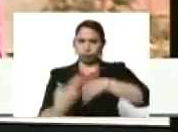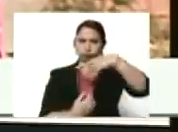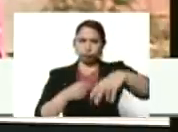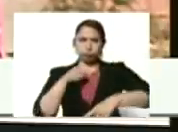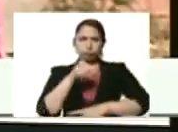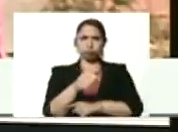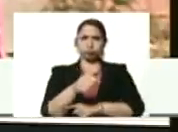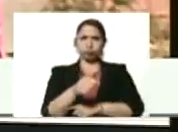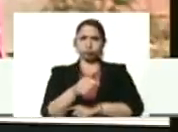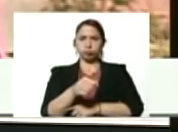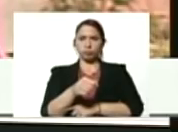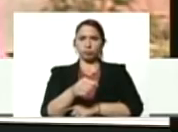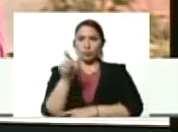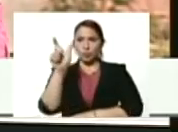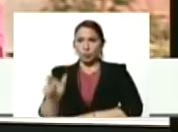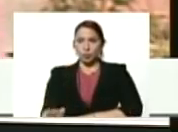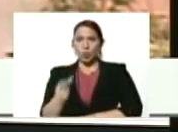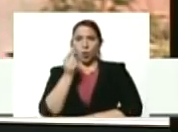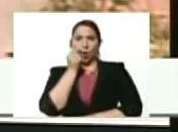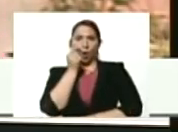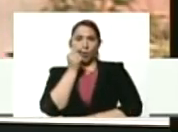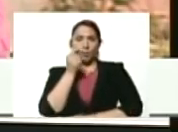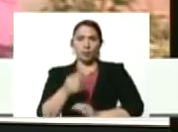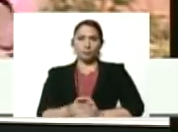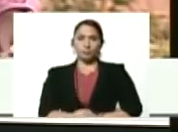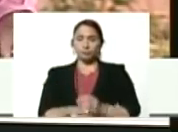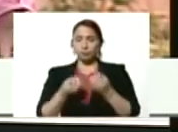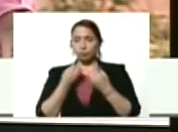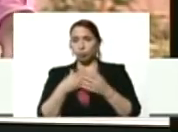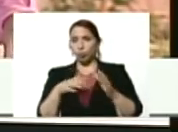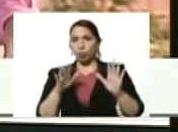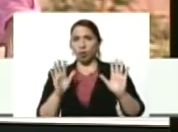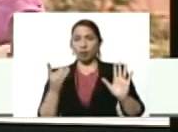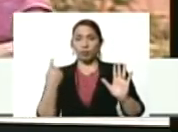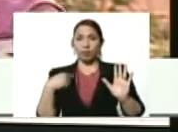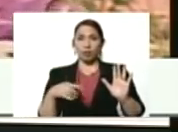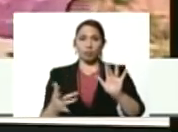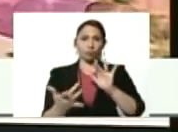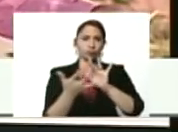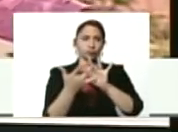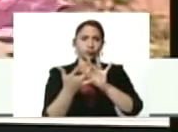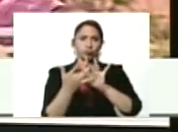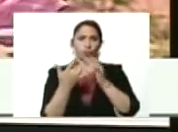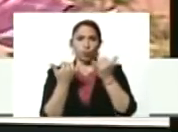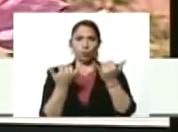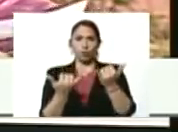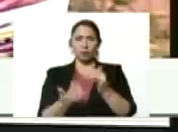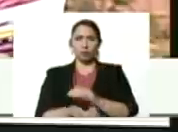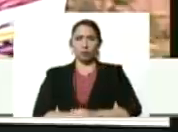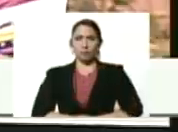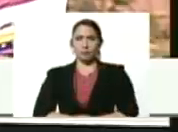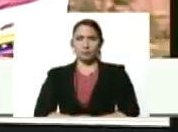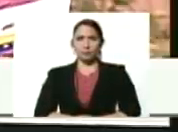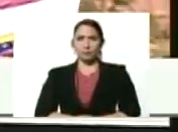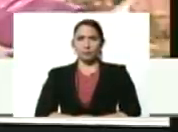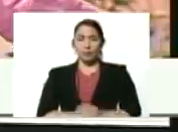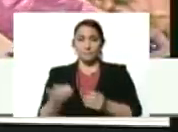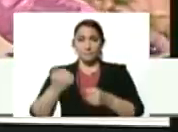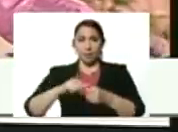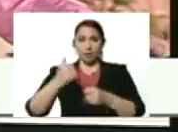revolucionario Douglas Bravo. Bueno, tenemos otro pase ahorita. Directo a